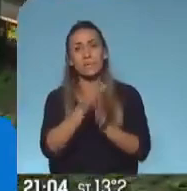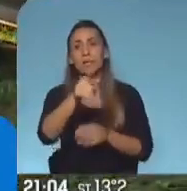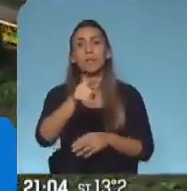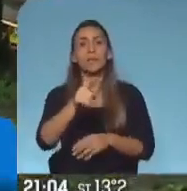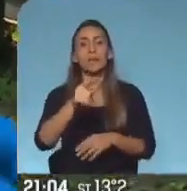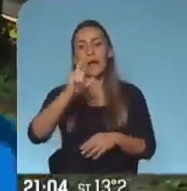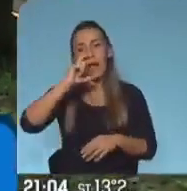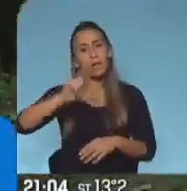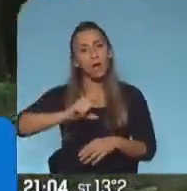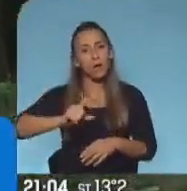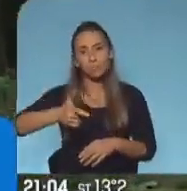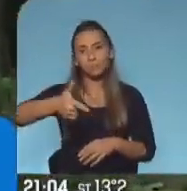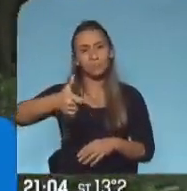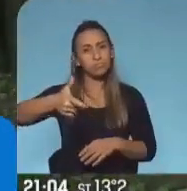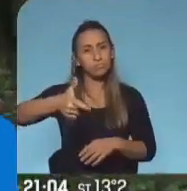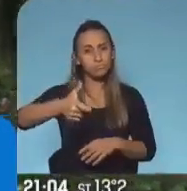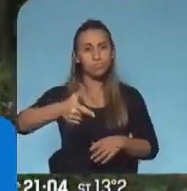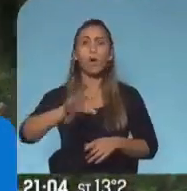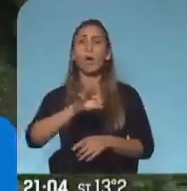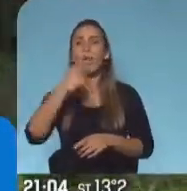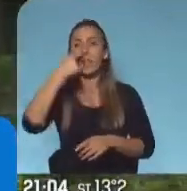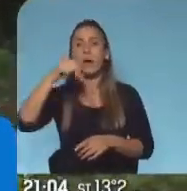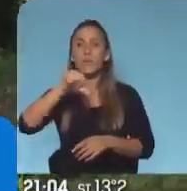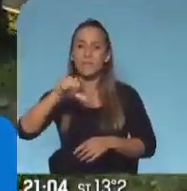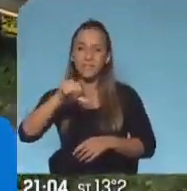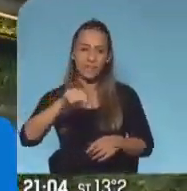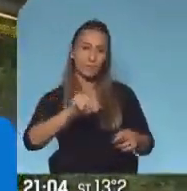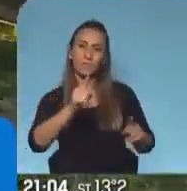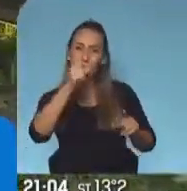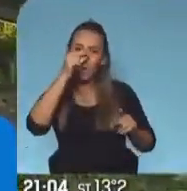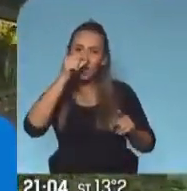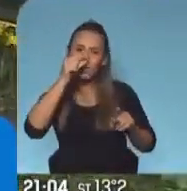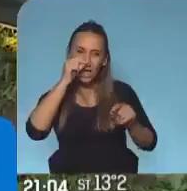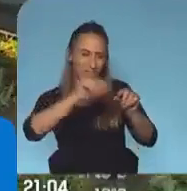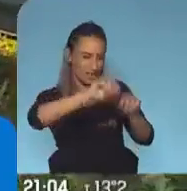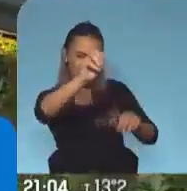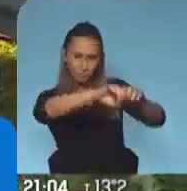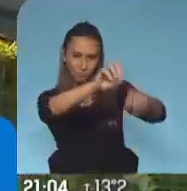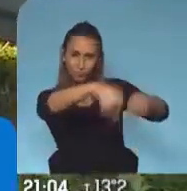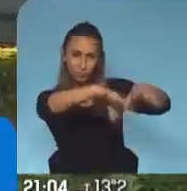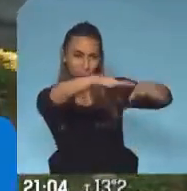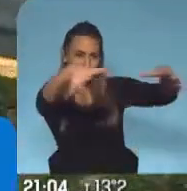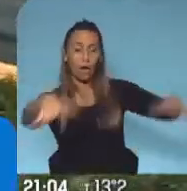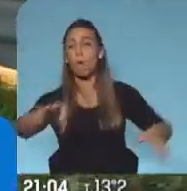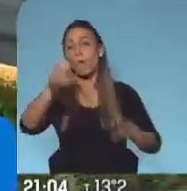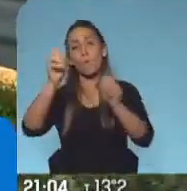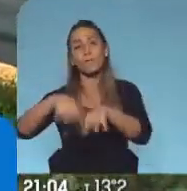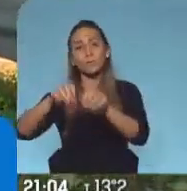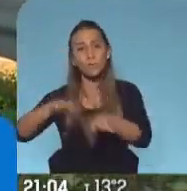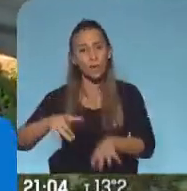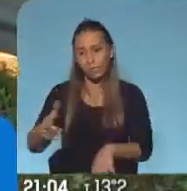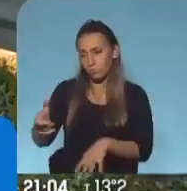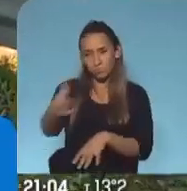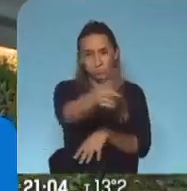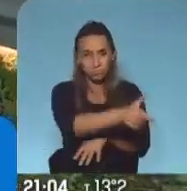alcohol o con un poquito de lavandina, lo que sea rama, basura, porque atrás de nosotros hay